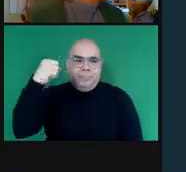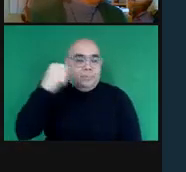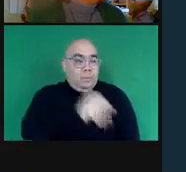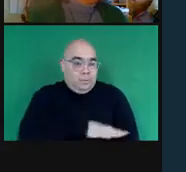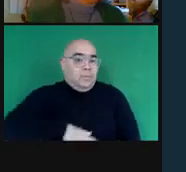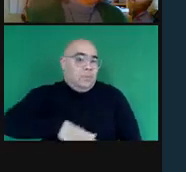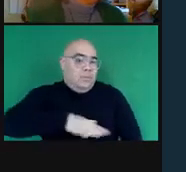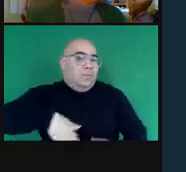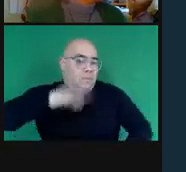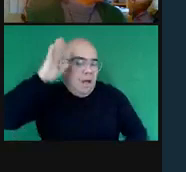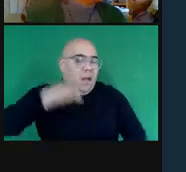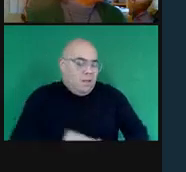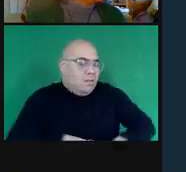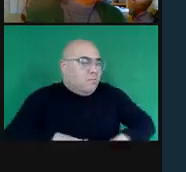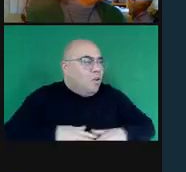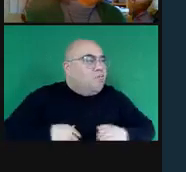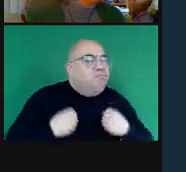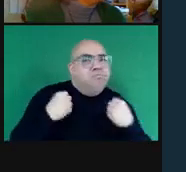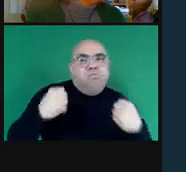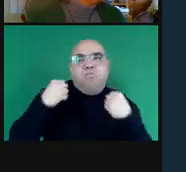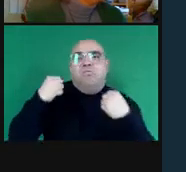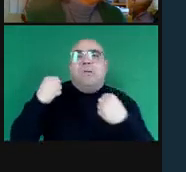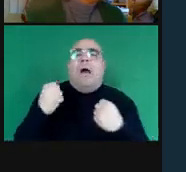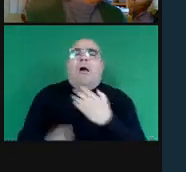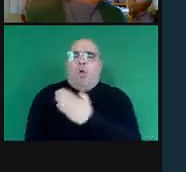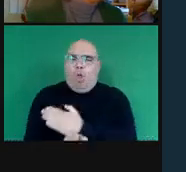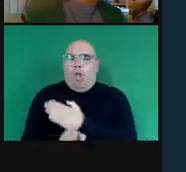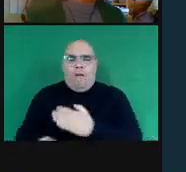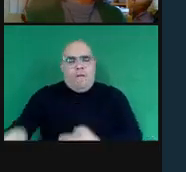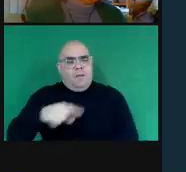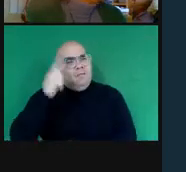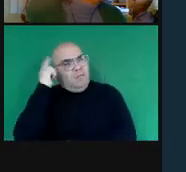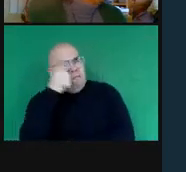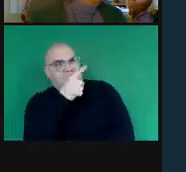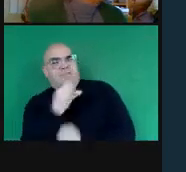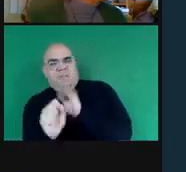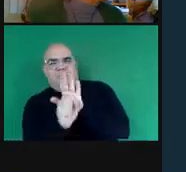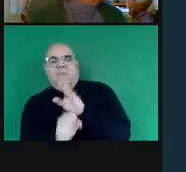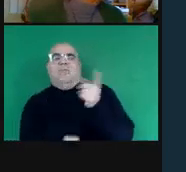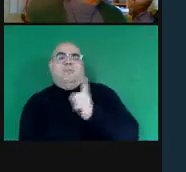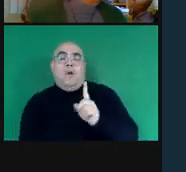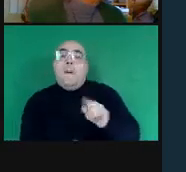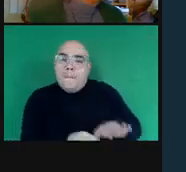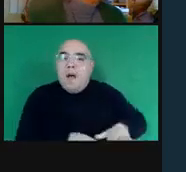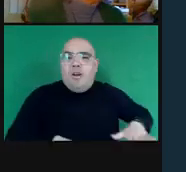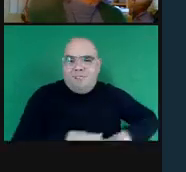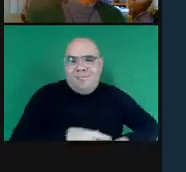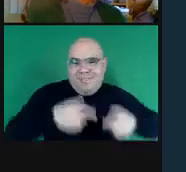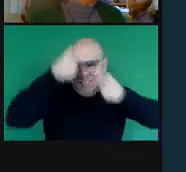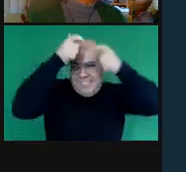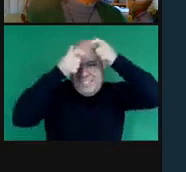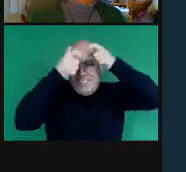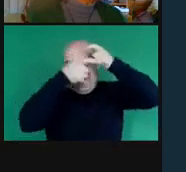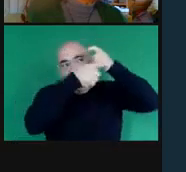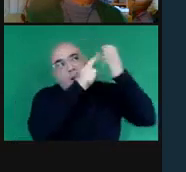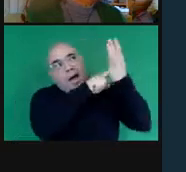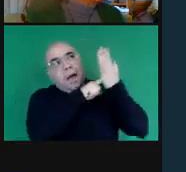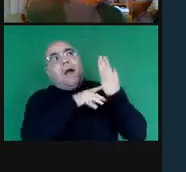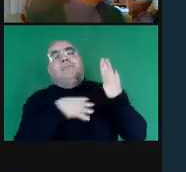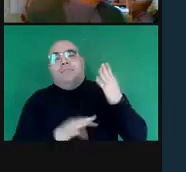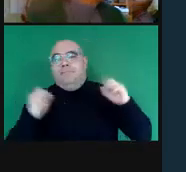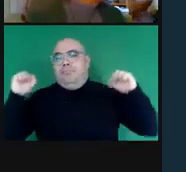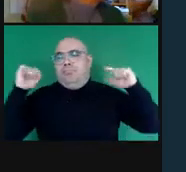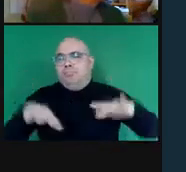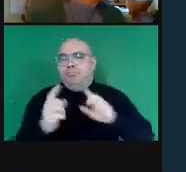no estén convencidos de que siga siendo un símbolo, la Plaza Che es el lugar más concurrido y representativo del campus para